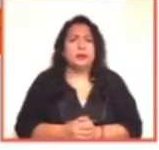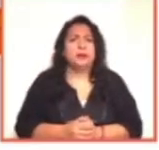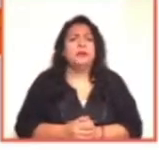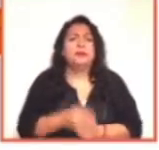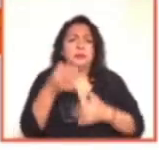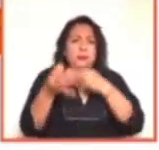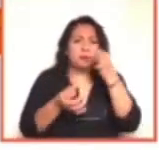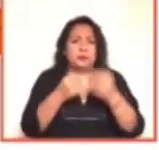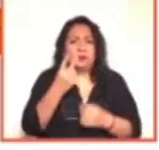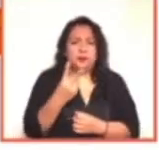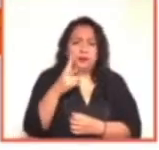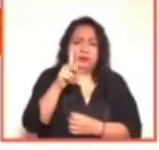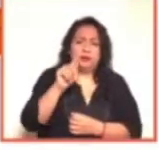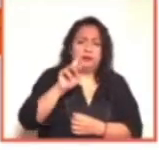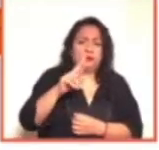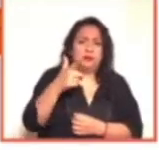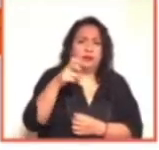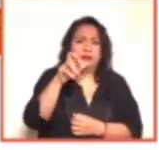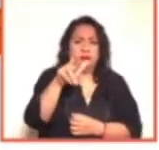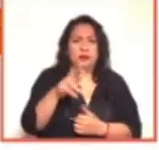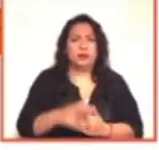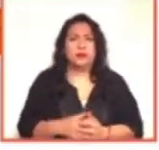Noticias 22, Víctor Gaspar.